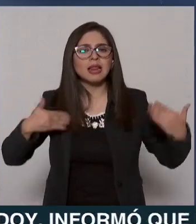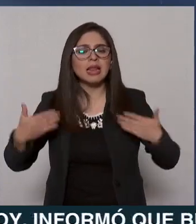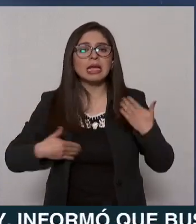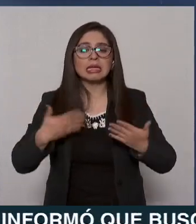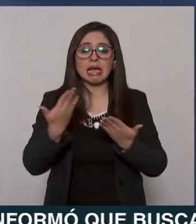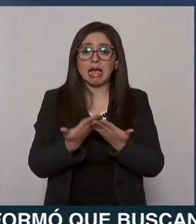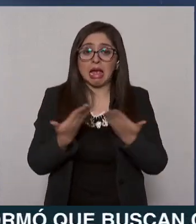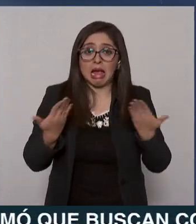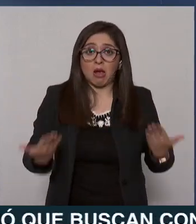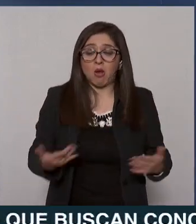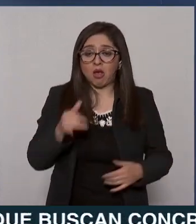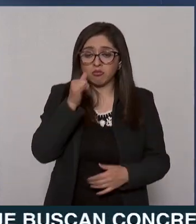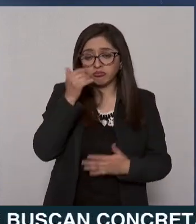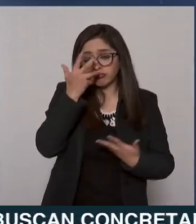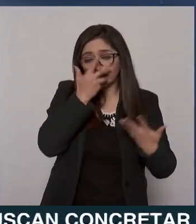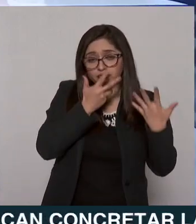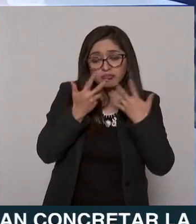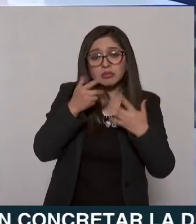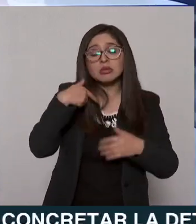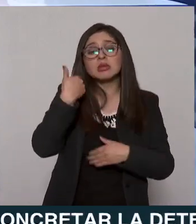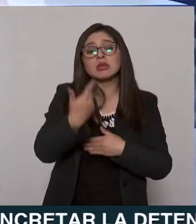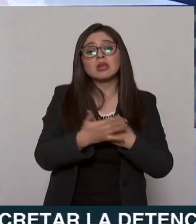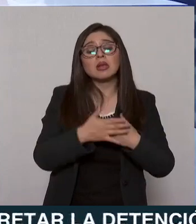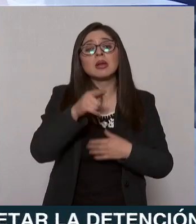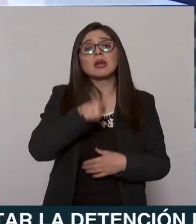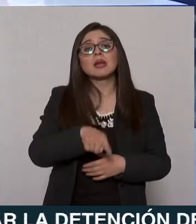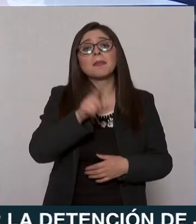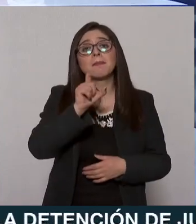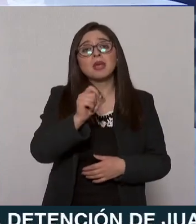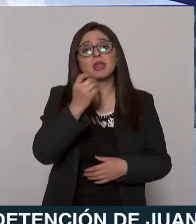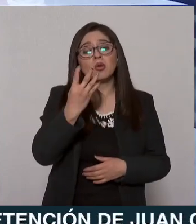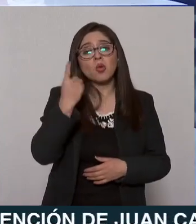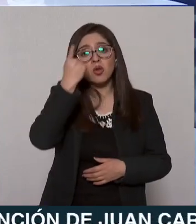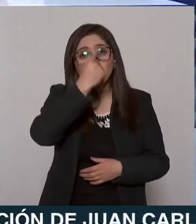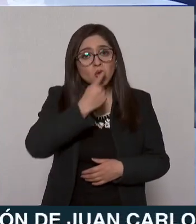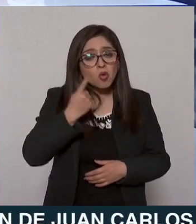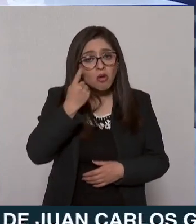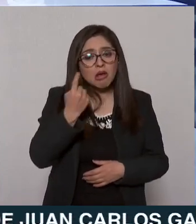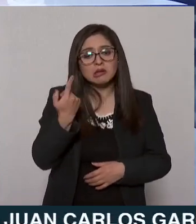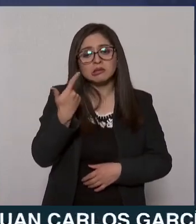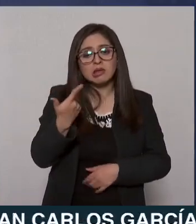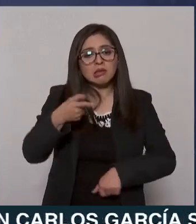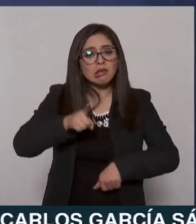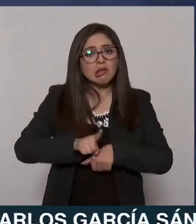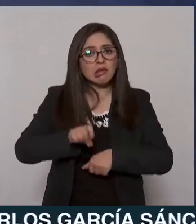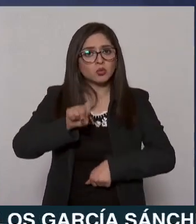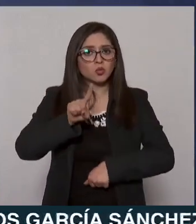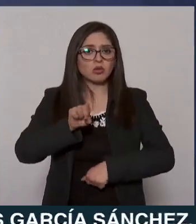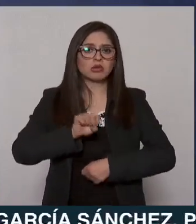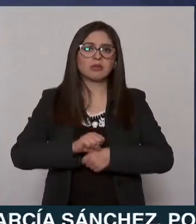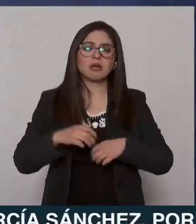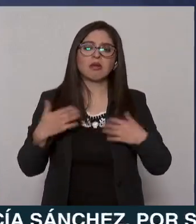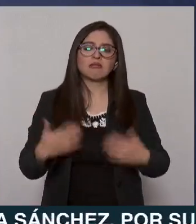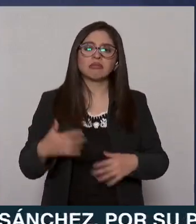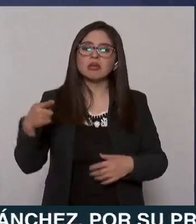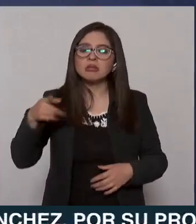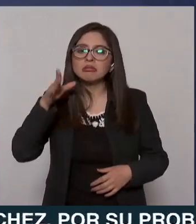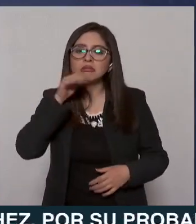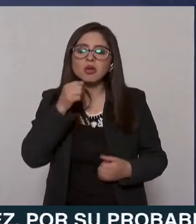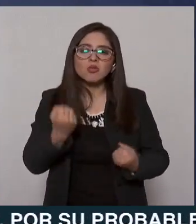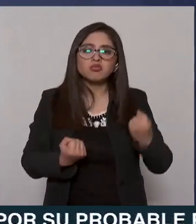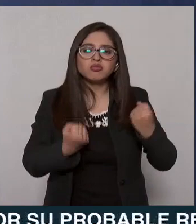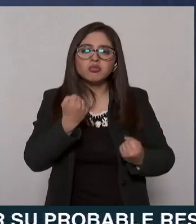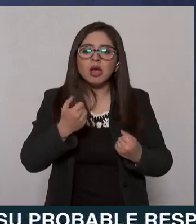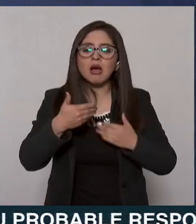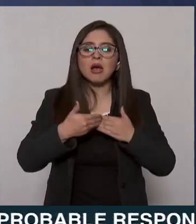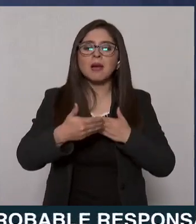24 horas, los 7 días hasta el próximo 6 de enero. Bueno, pues el taxi es una forma fantástica para movilizarnos en la Ciudad de México y de manera